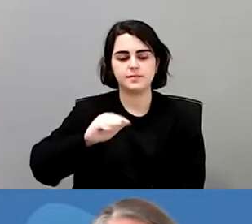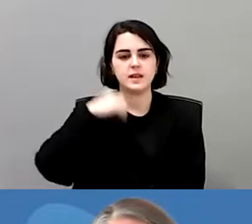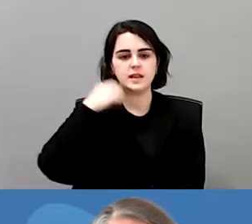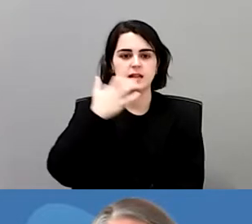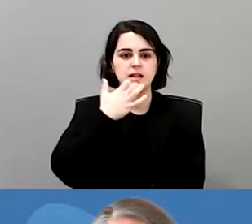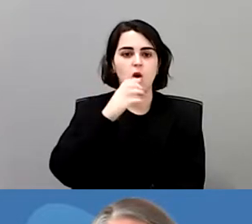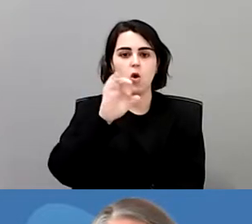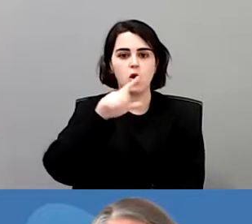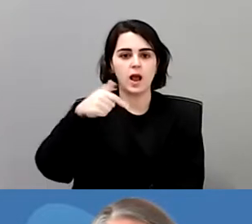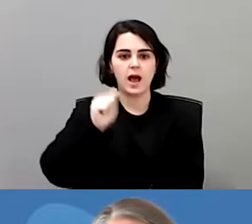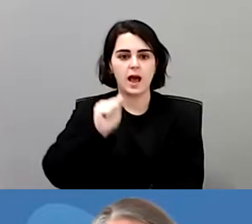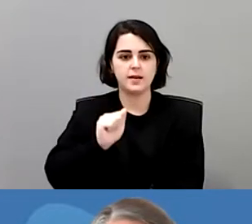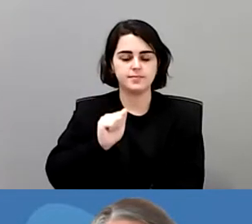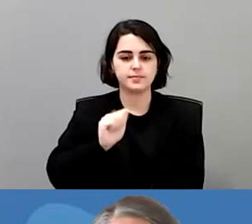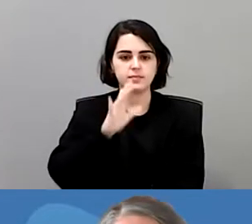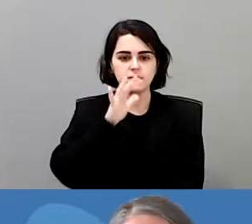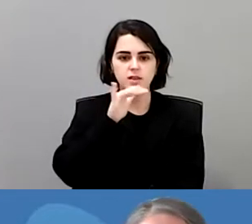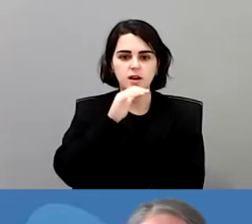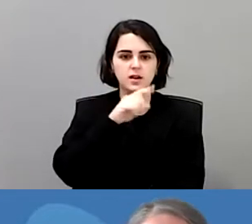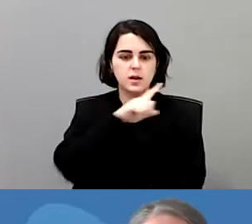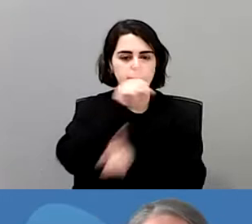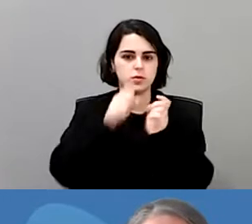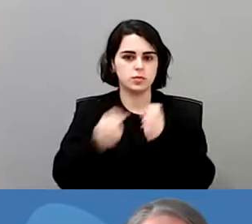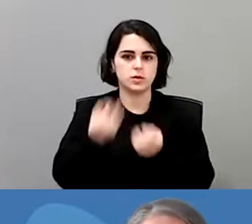Cristina y Olga, nos vas lanzando las preguntas, porfa.